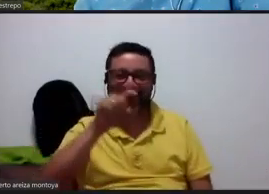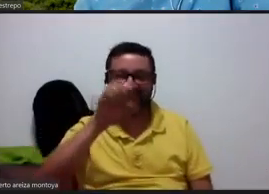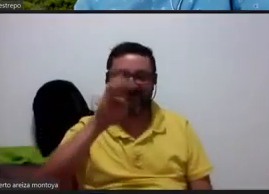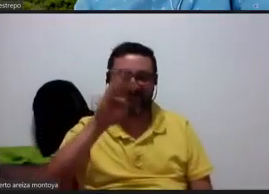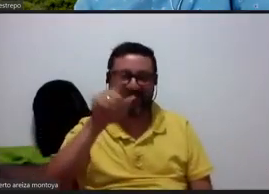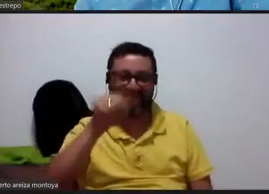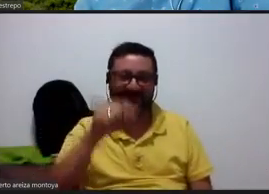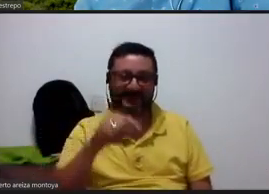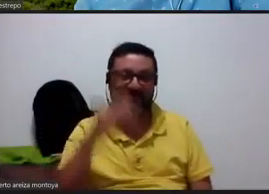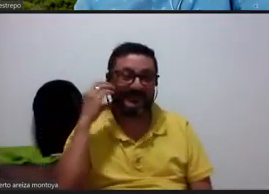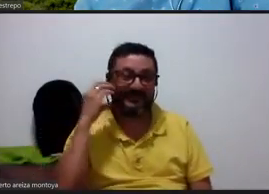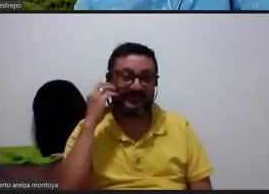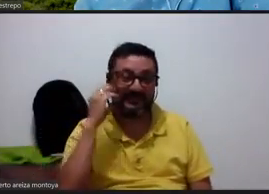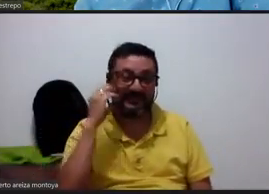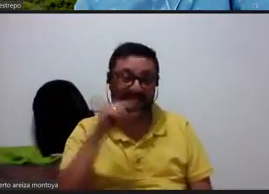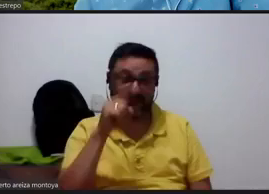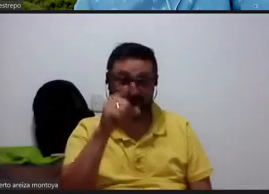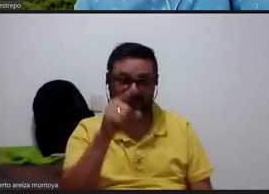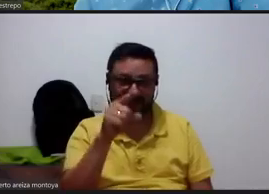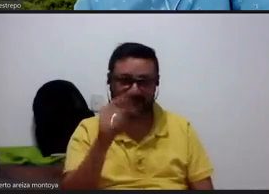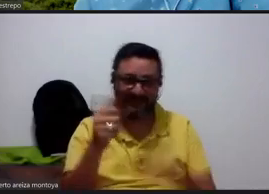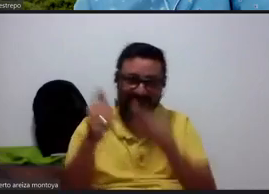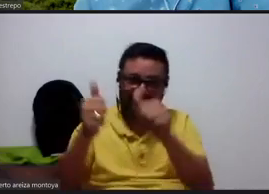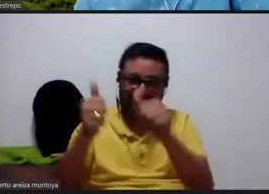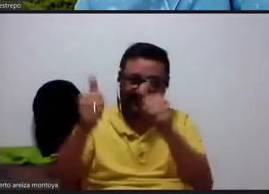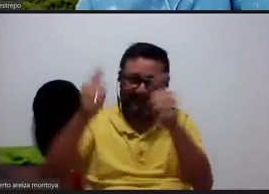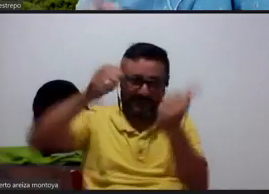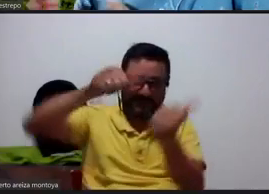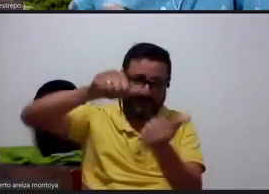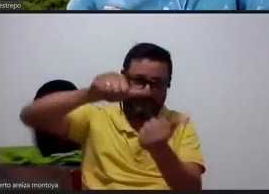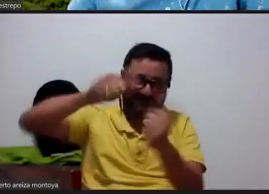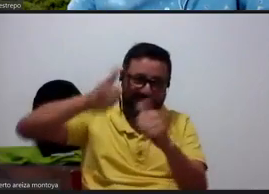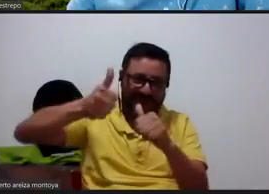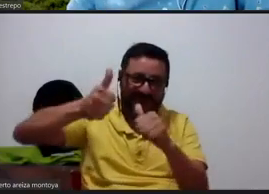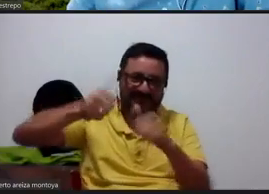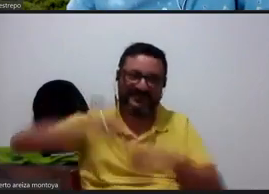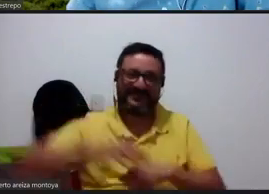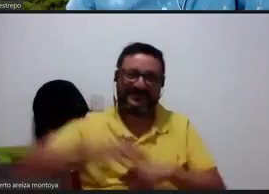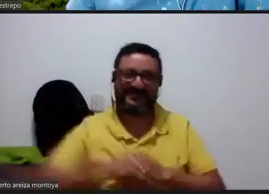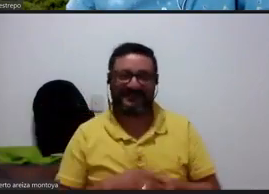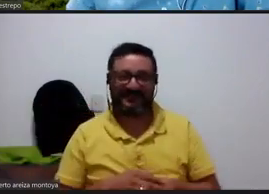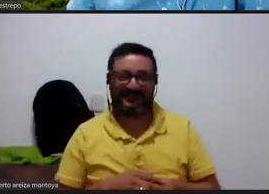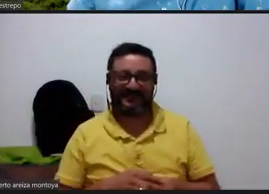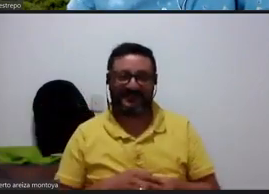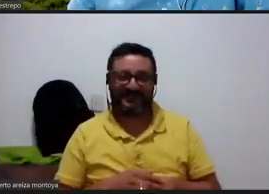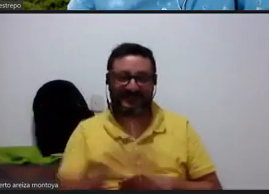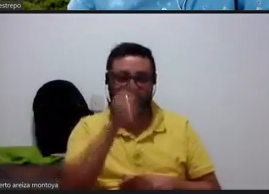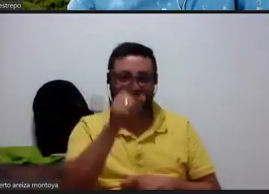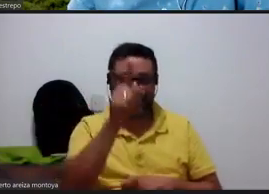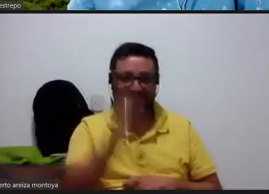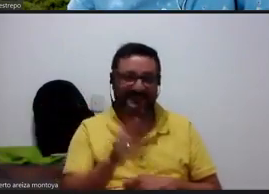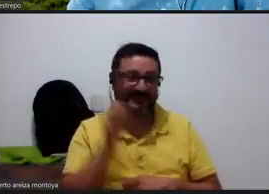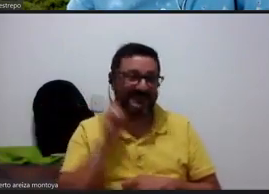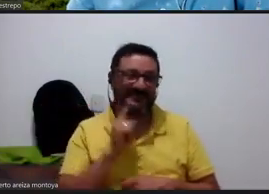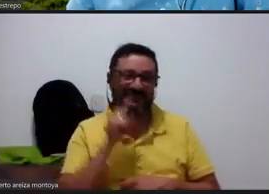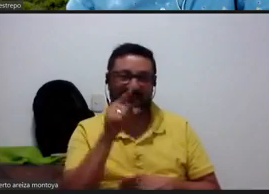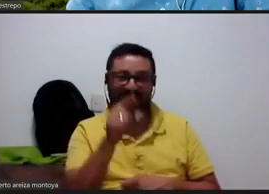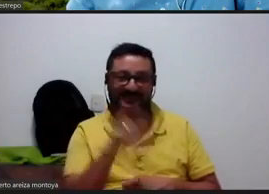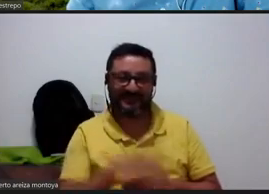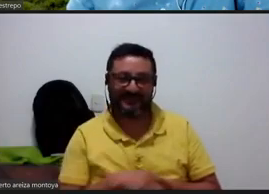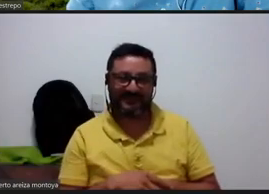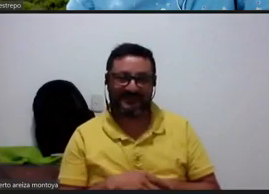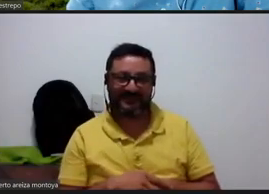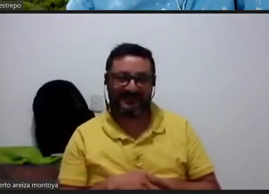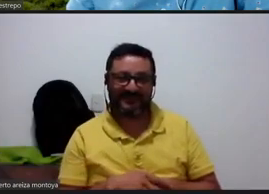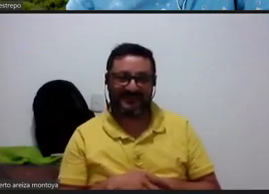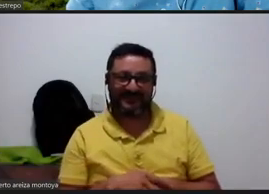Carlos te va a hacer un ritual. ¿Listo? ¿Conoces a una persona sorda? ¿Usted tienes una persona